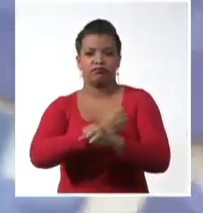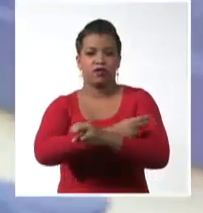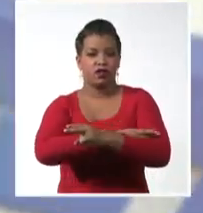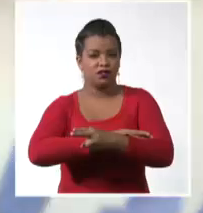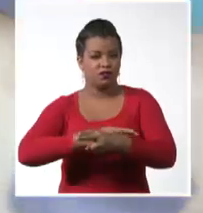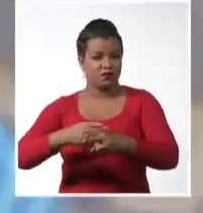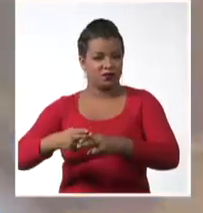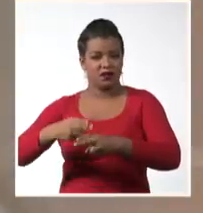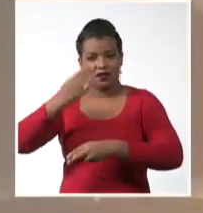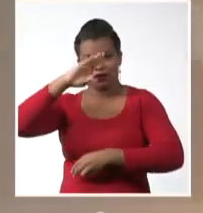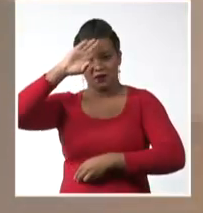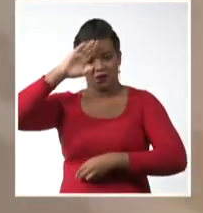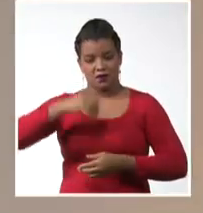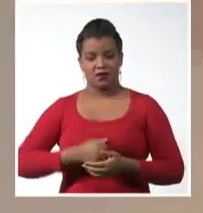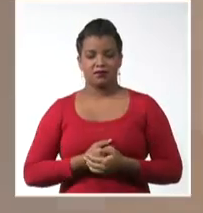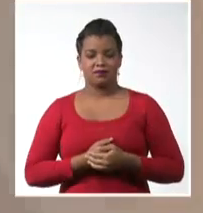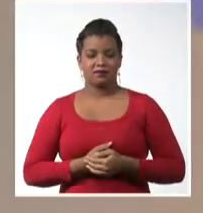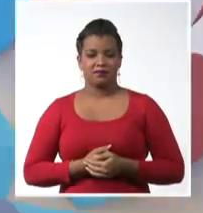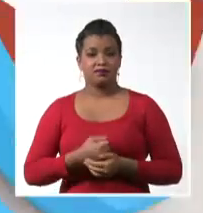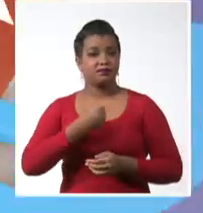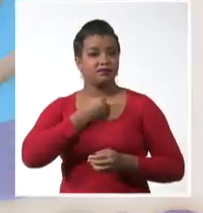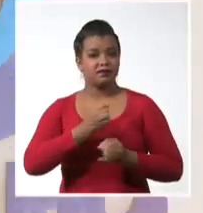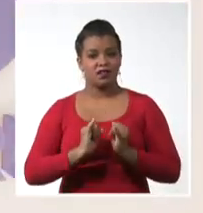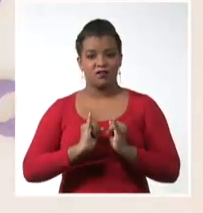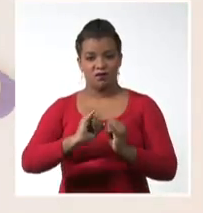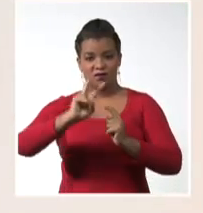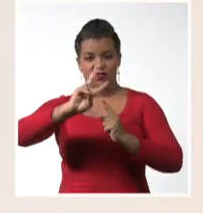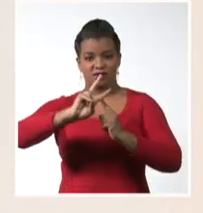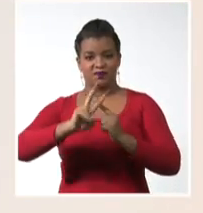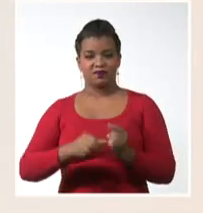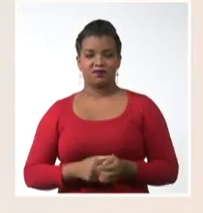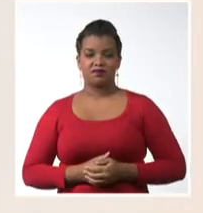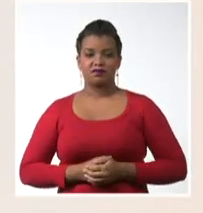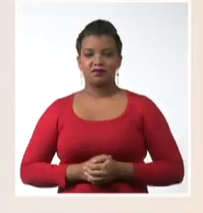de este país. Indira Román, Sistema Informativo de la Televisión Cubana.